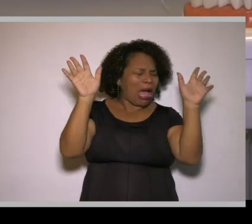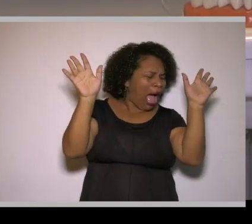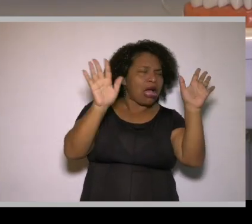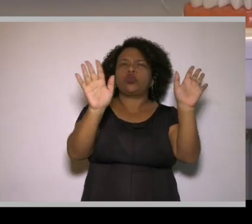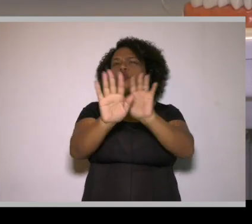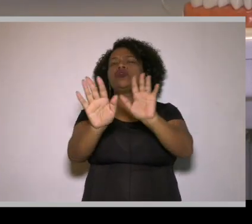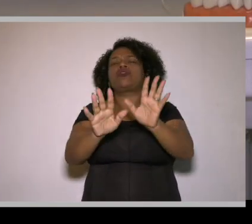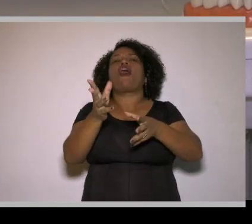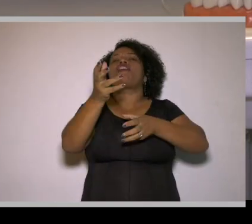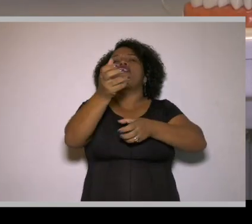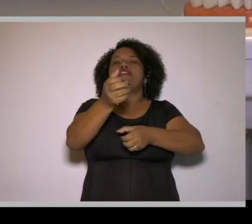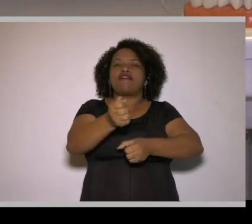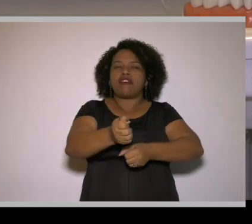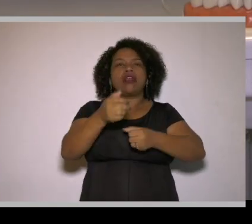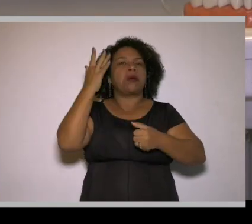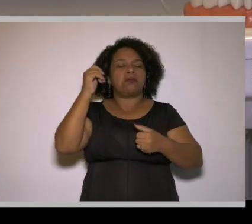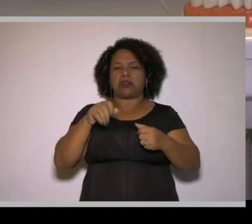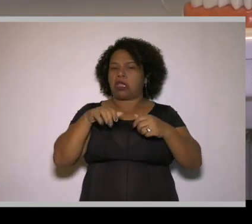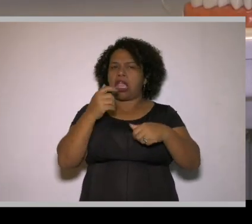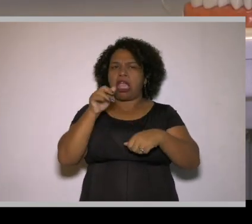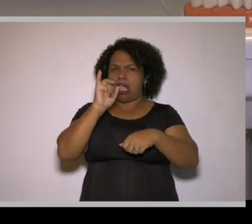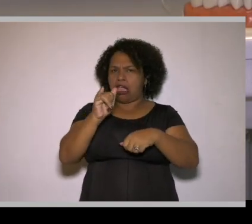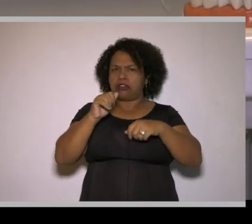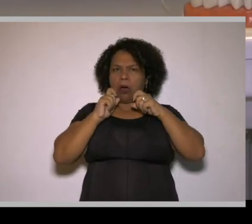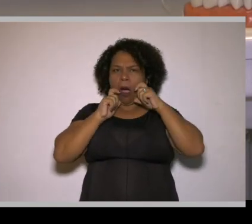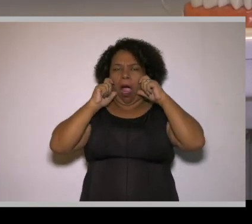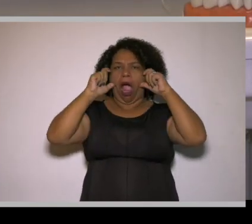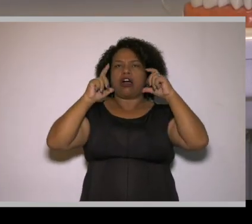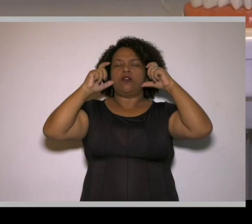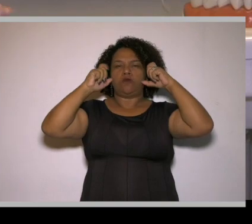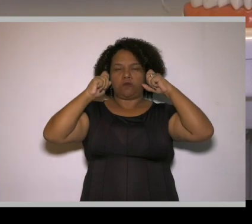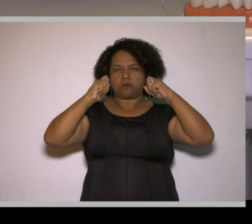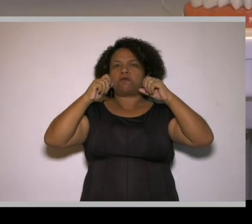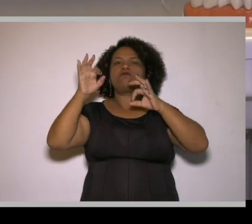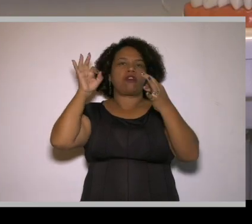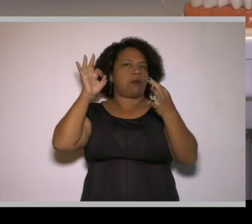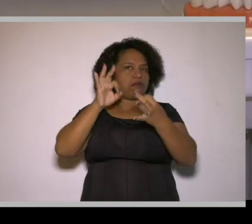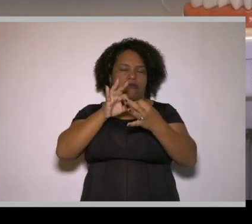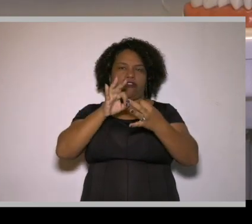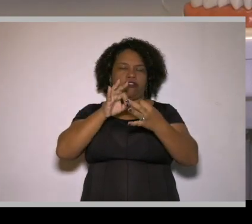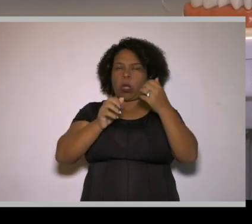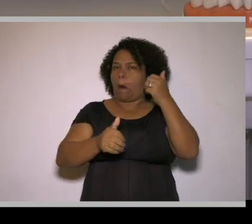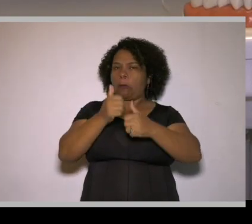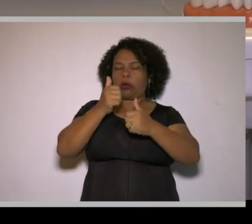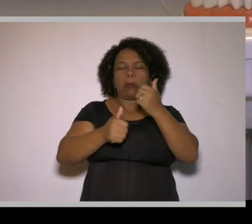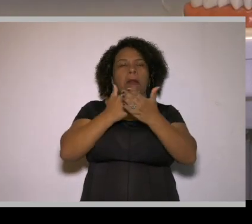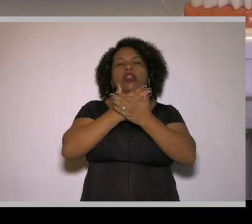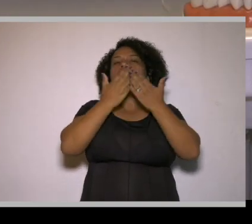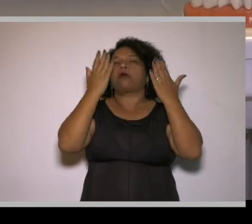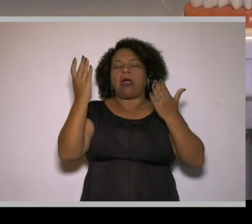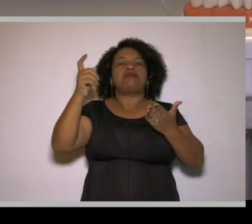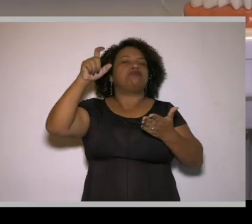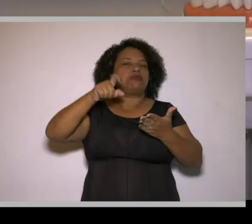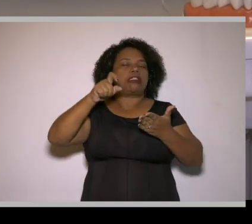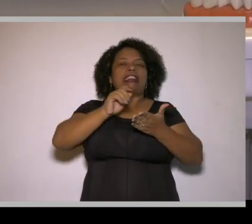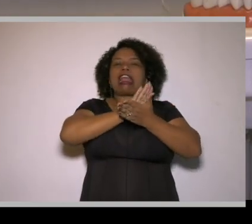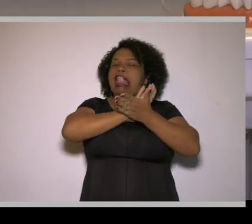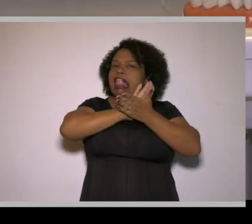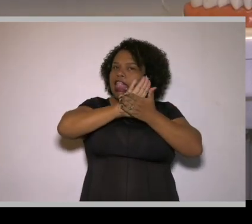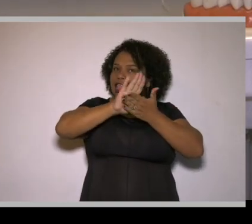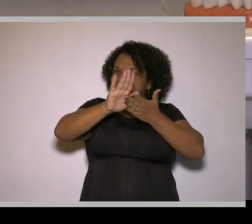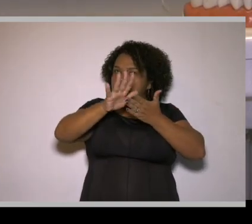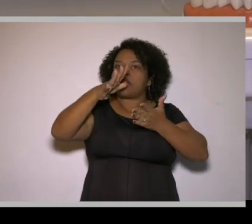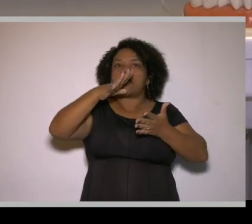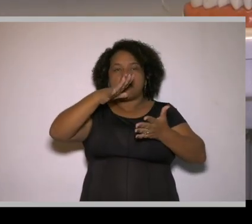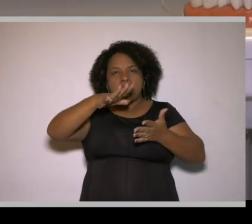cirujano maxilofacial, la cita cada semana, cada 15 días, y luego retirarle la férula o los materiales, si